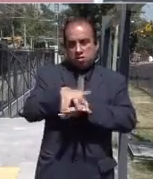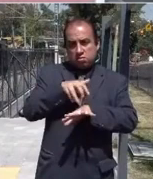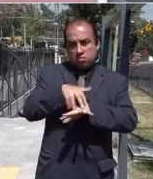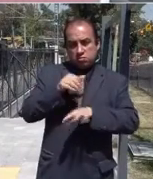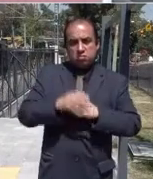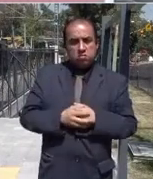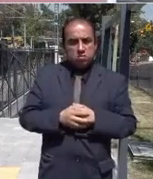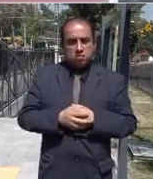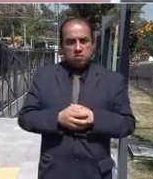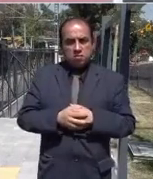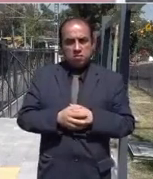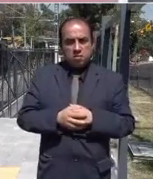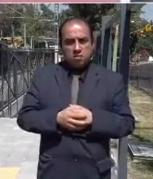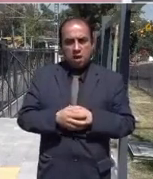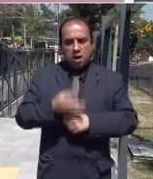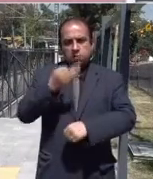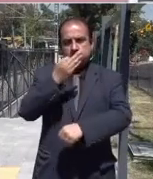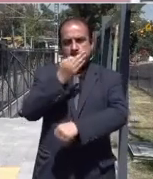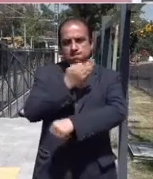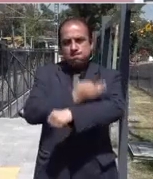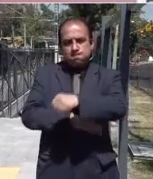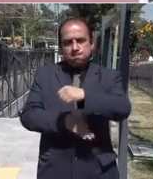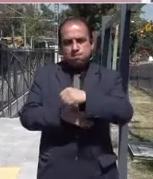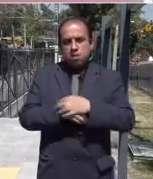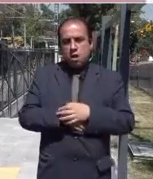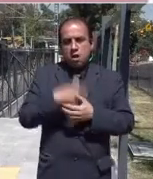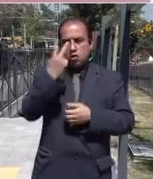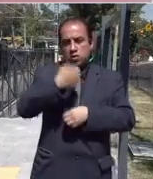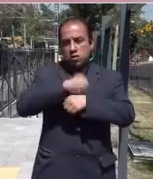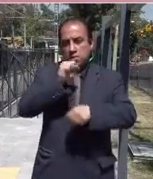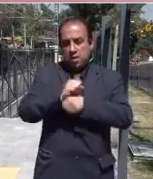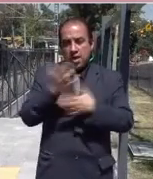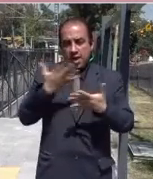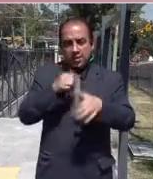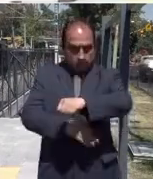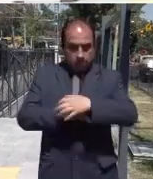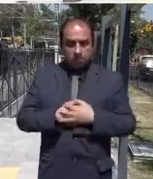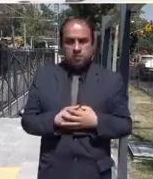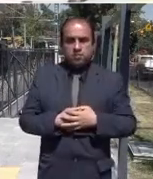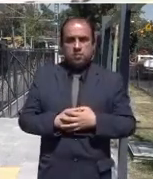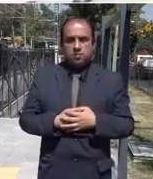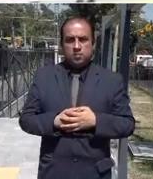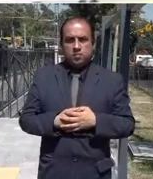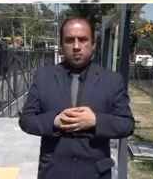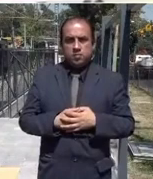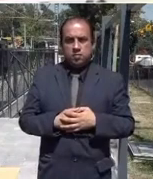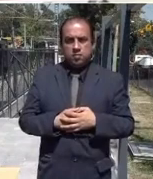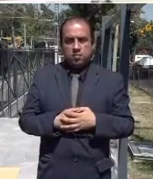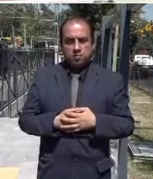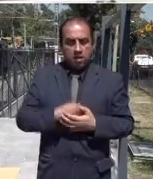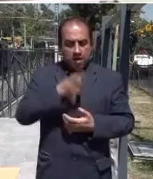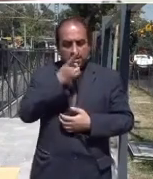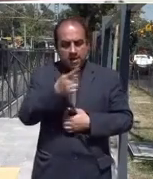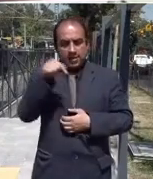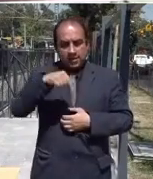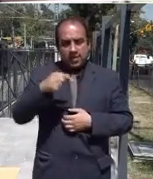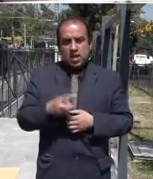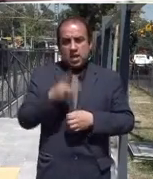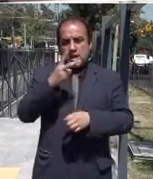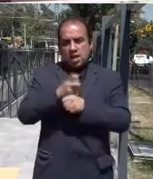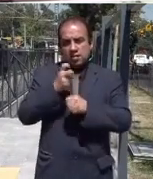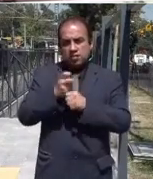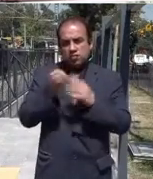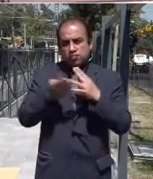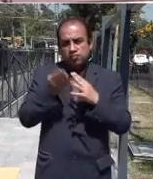Se tardó 2 semanas en hacer la sustitución integral. comentar que esta es la segunda etapa de